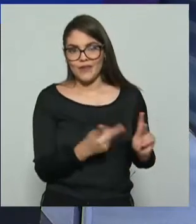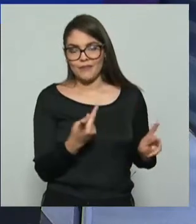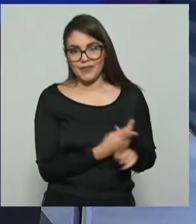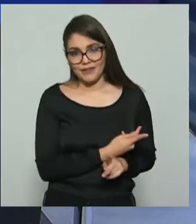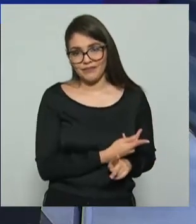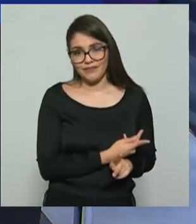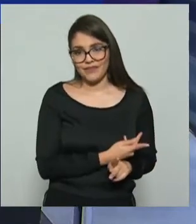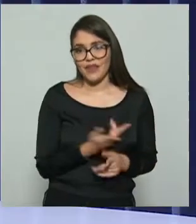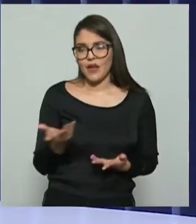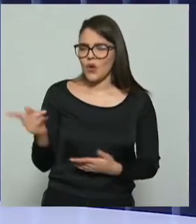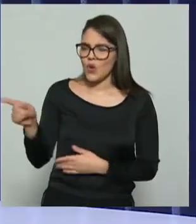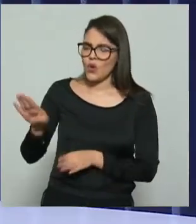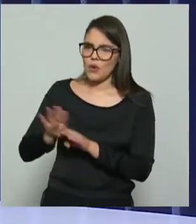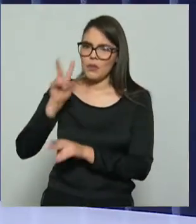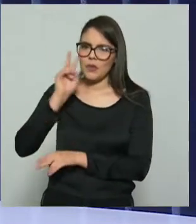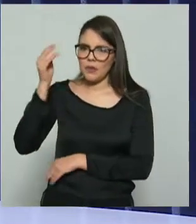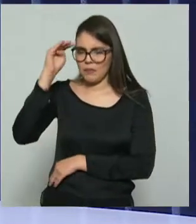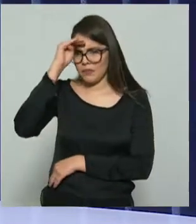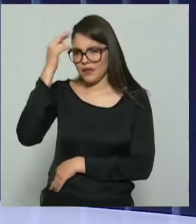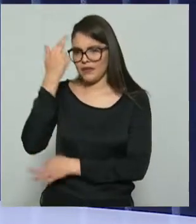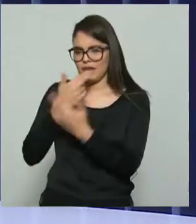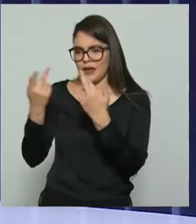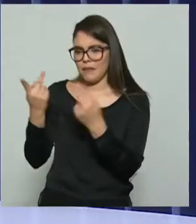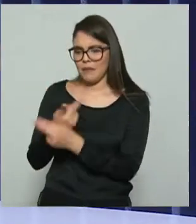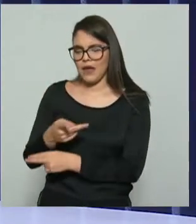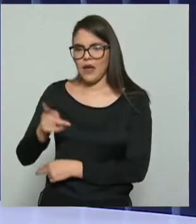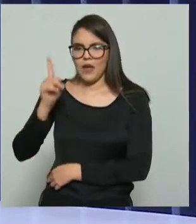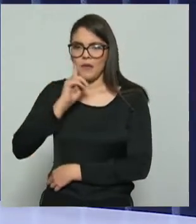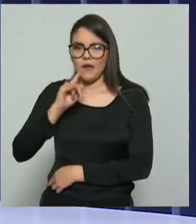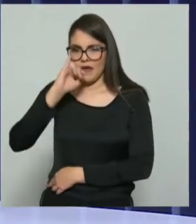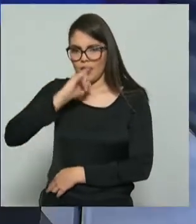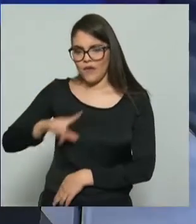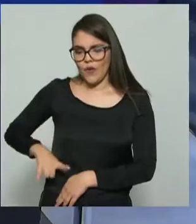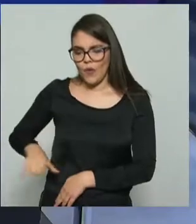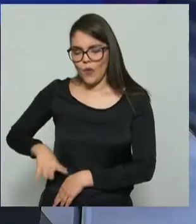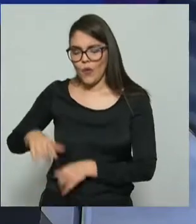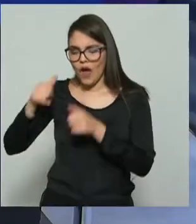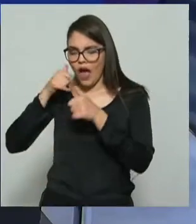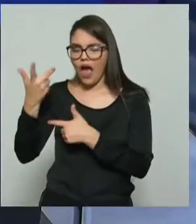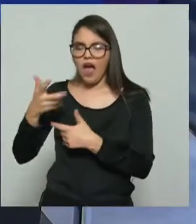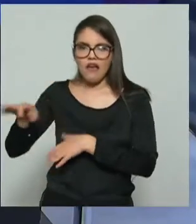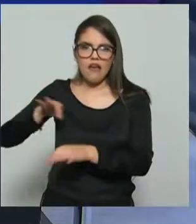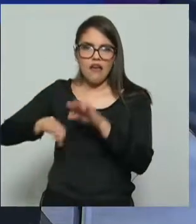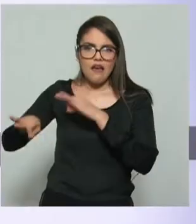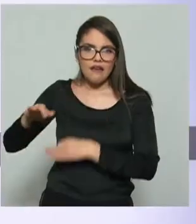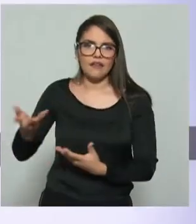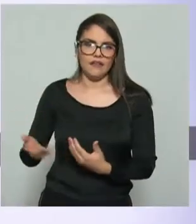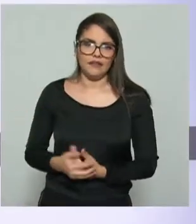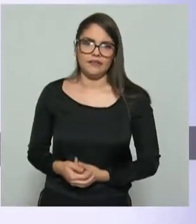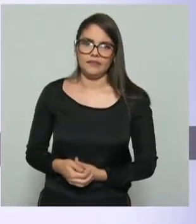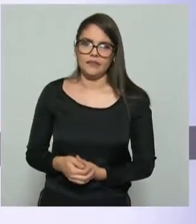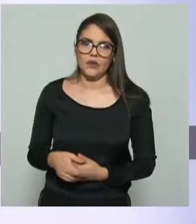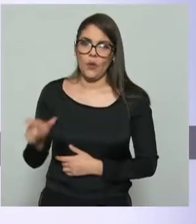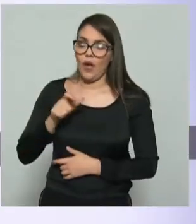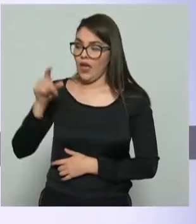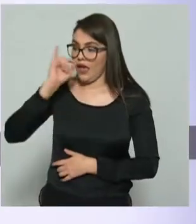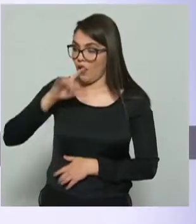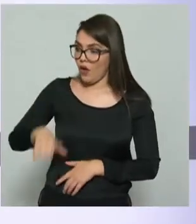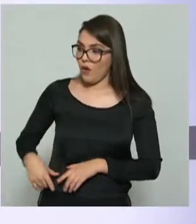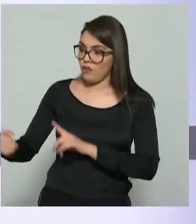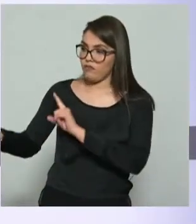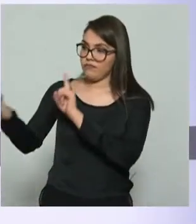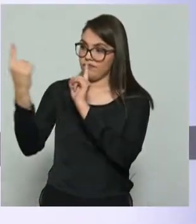¿Cómo evalúas rápidamente las acciones de la jefa de gobierno desde que las recibió a ustedes y que les pidió una disculpa? Creo que desde que nos recibió a nosotras,